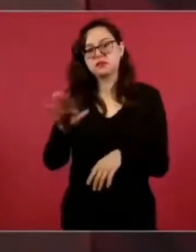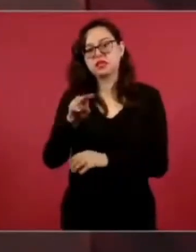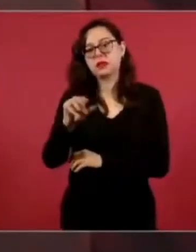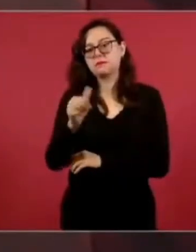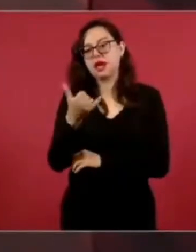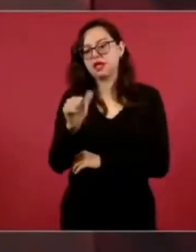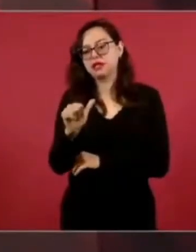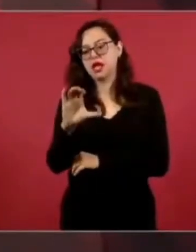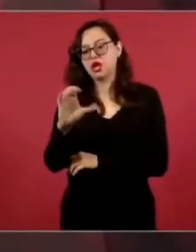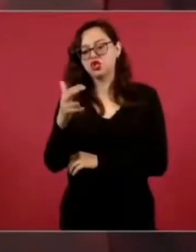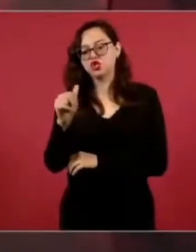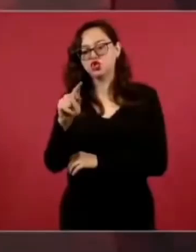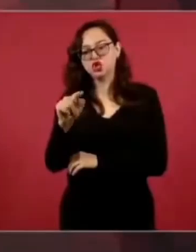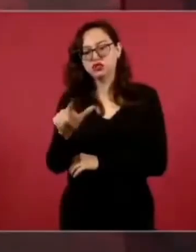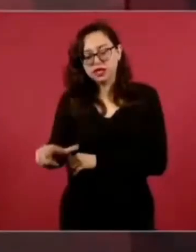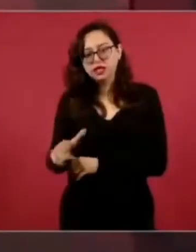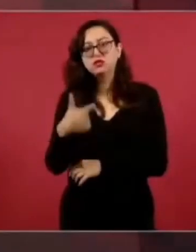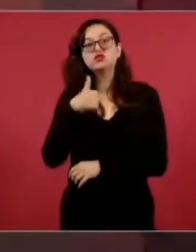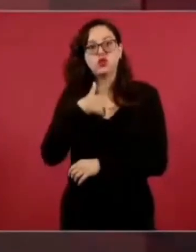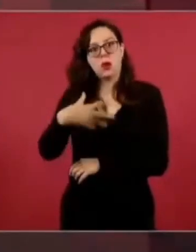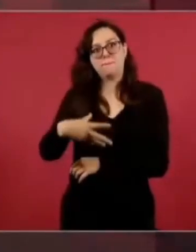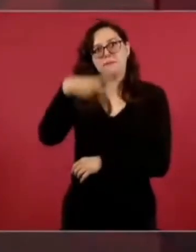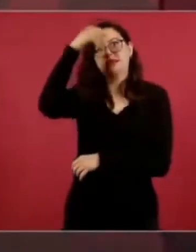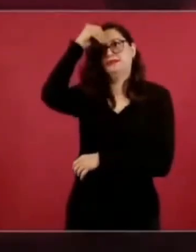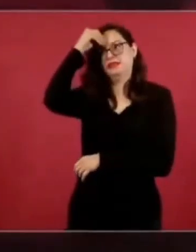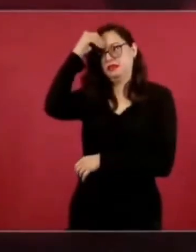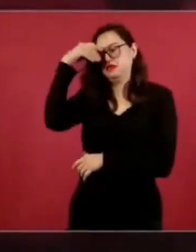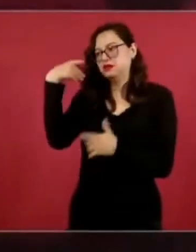a trabajar para la gente pobre.